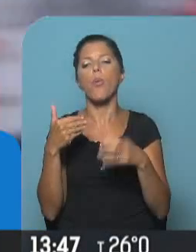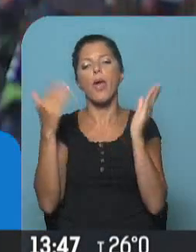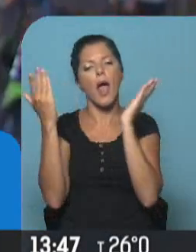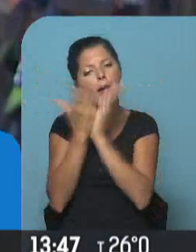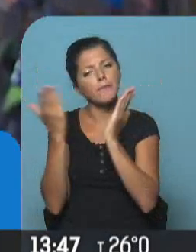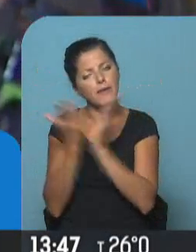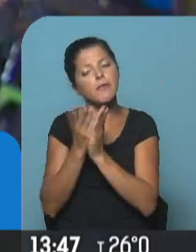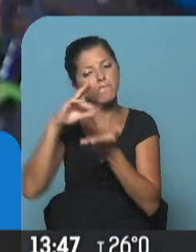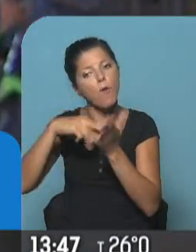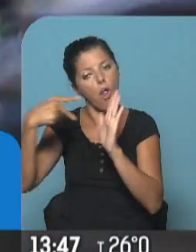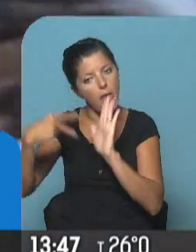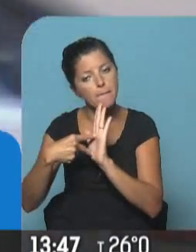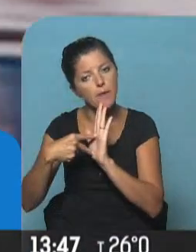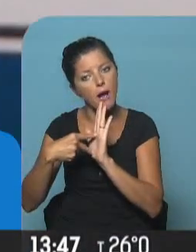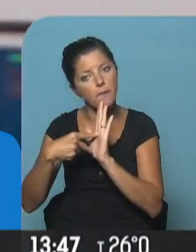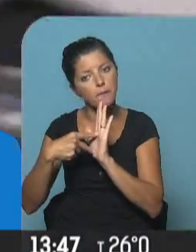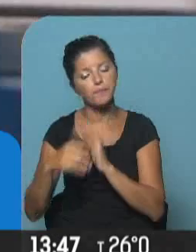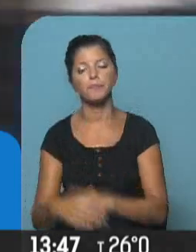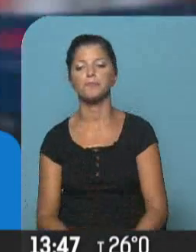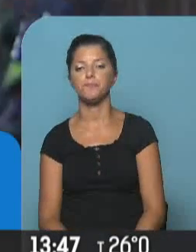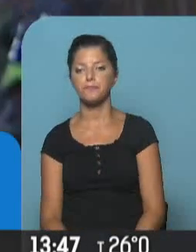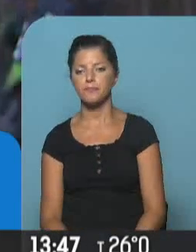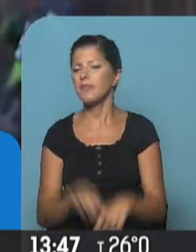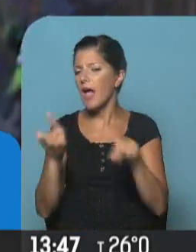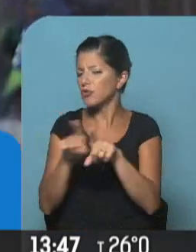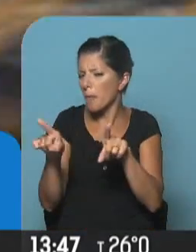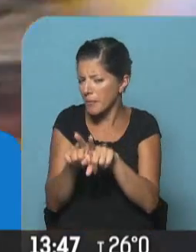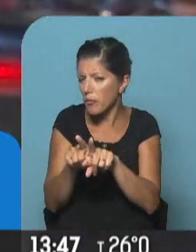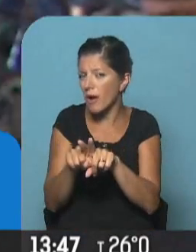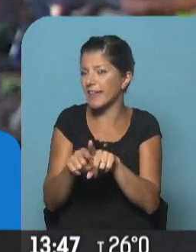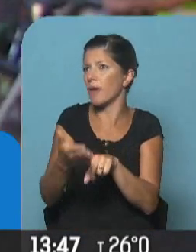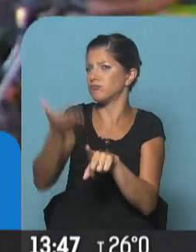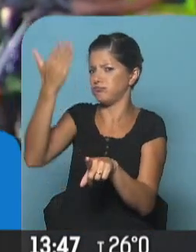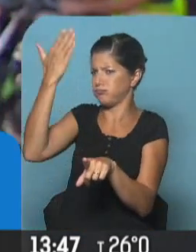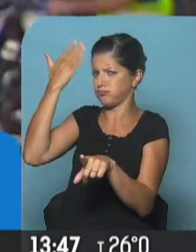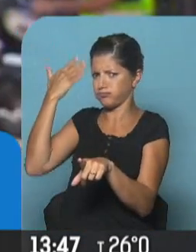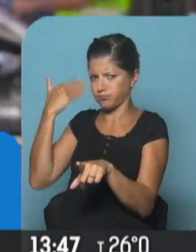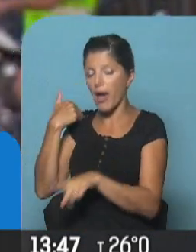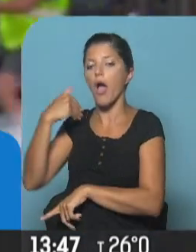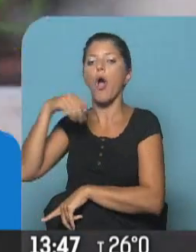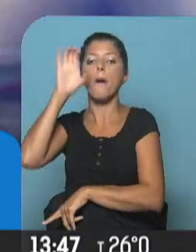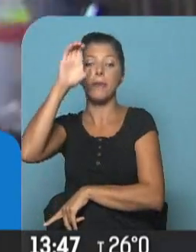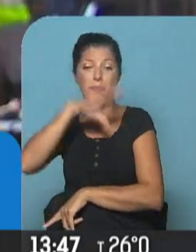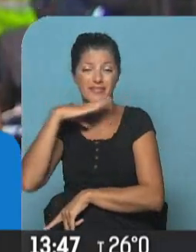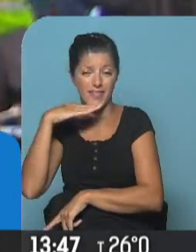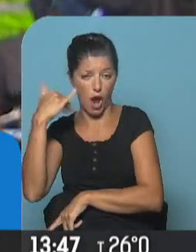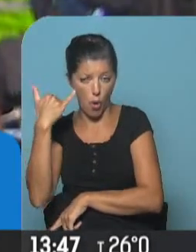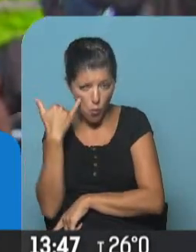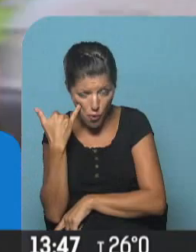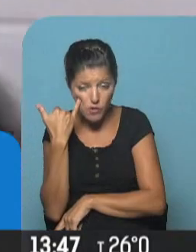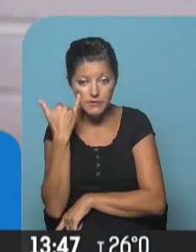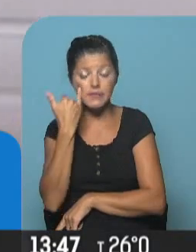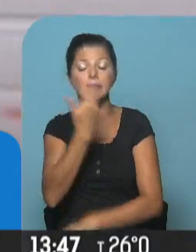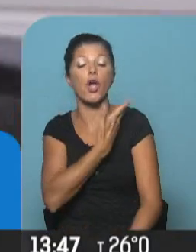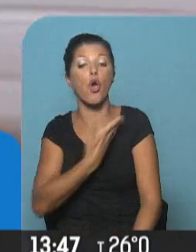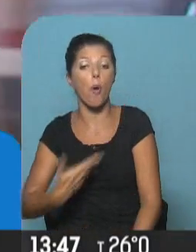esta problemática. Estamos hablando de esa iniciativa que primero surgió en la provincia de Jujuy a instancias del